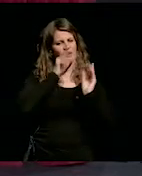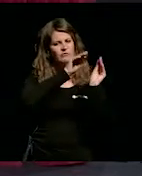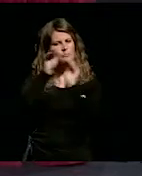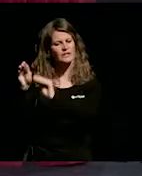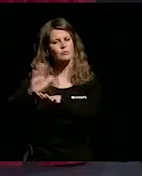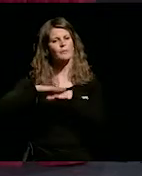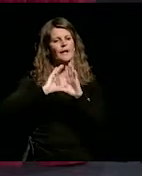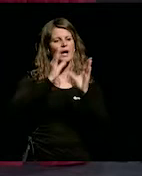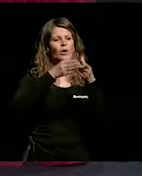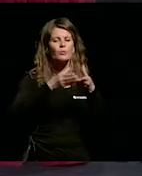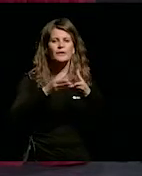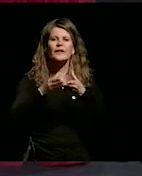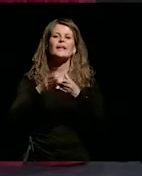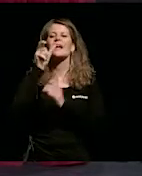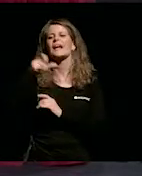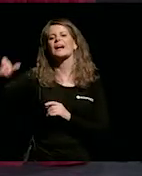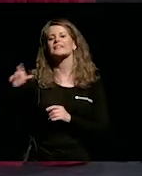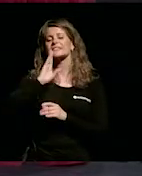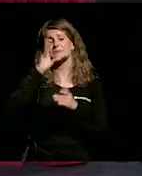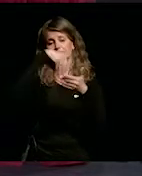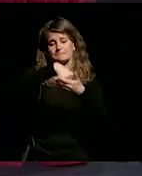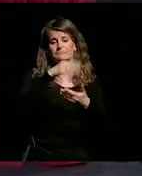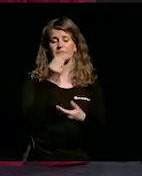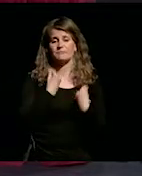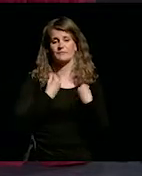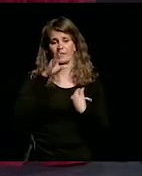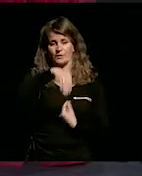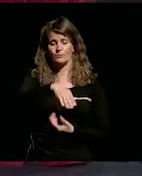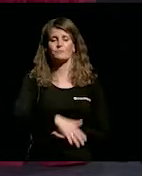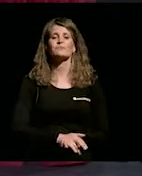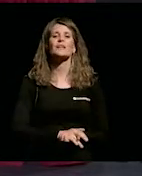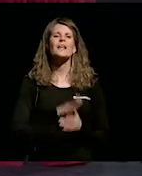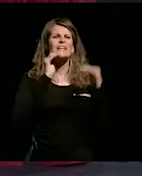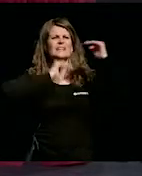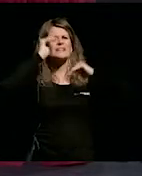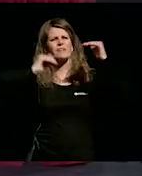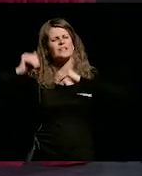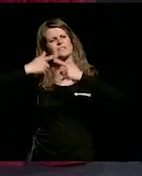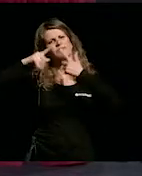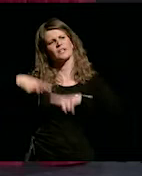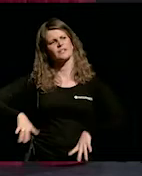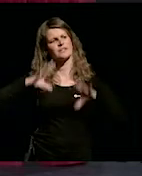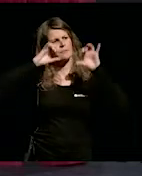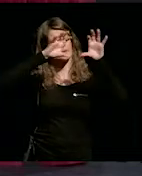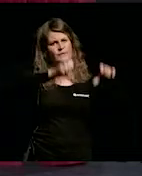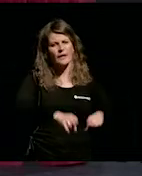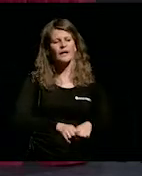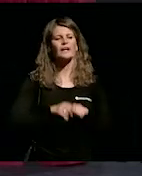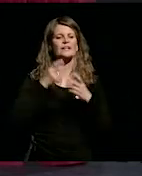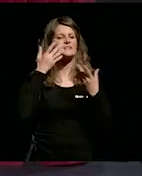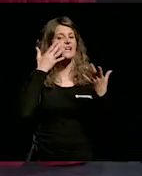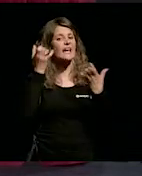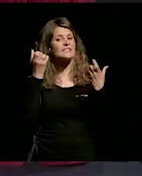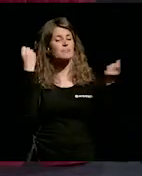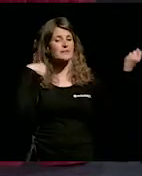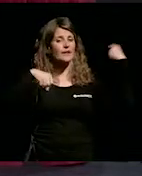comunidad, a la gente de Southwark, y pues diferentes niveles de aprendizaje, espectáculos